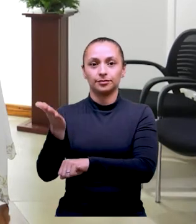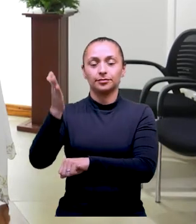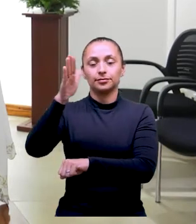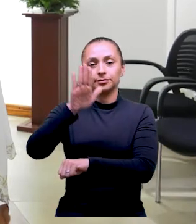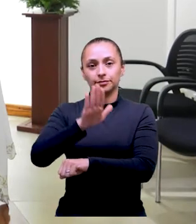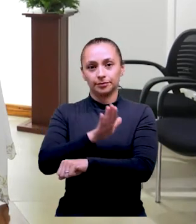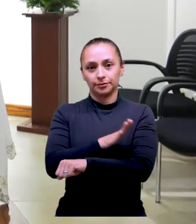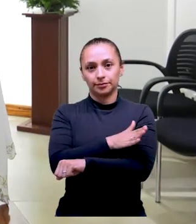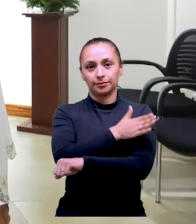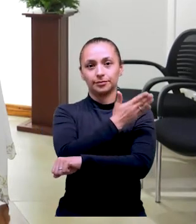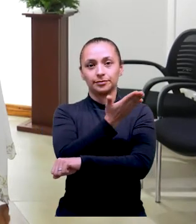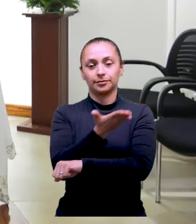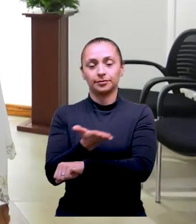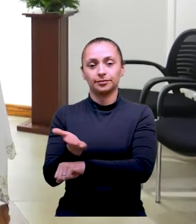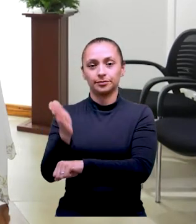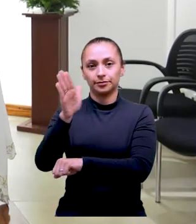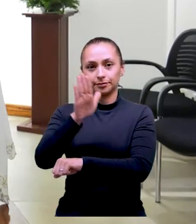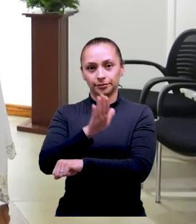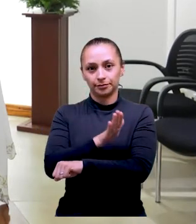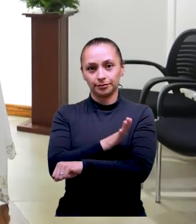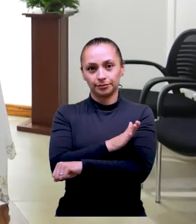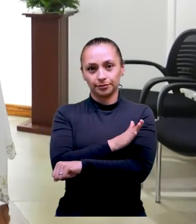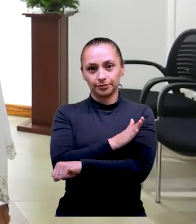ahora te mira